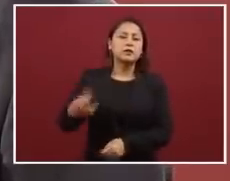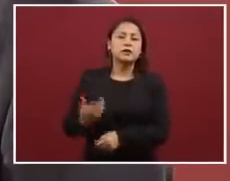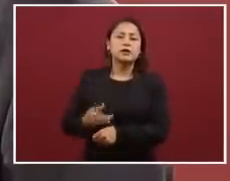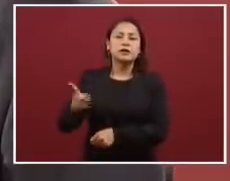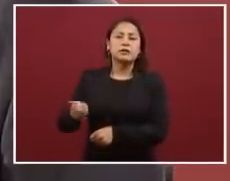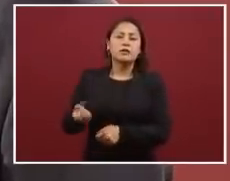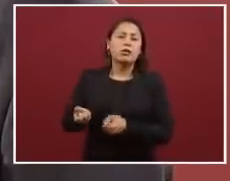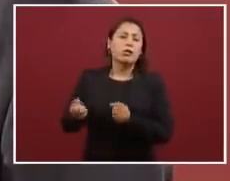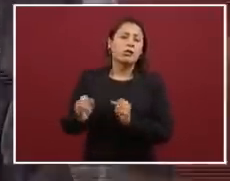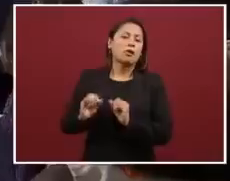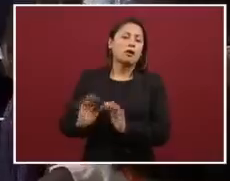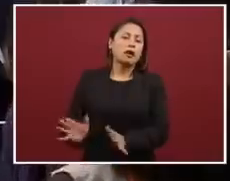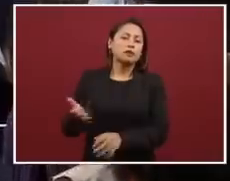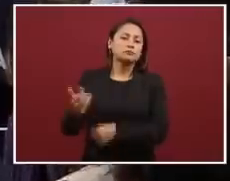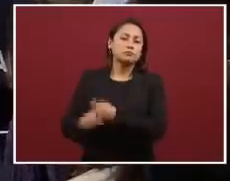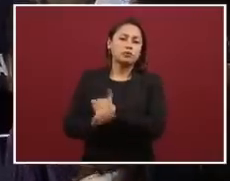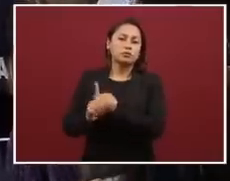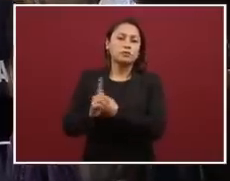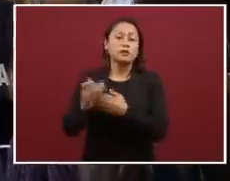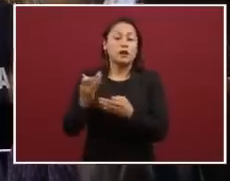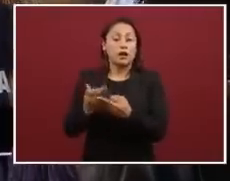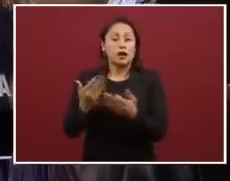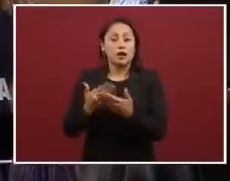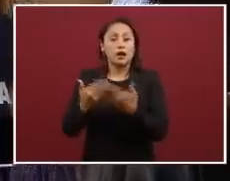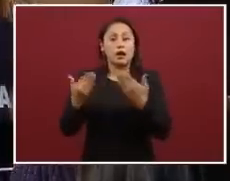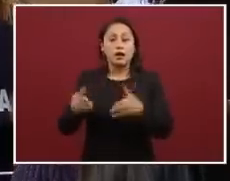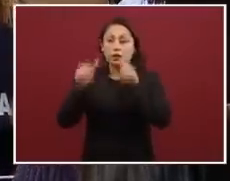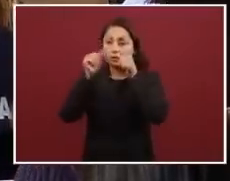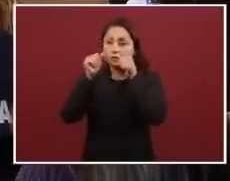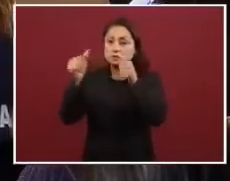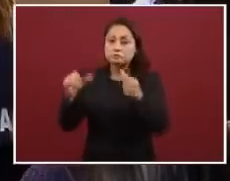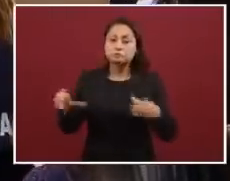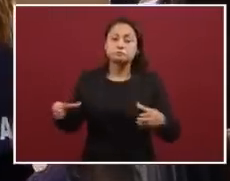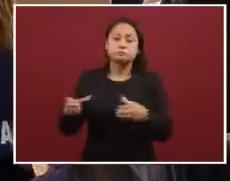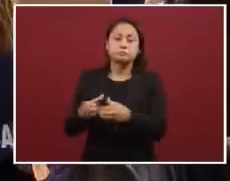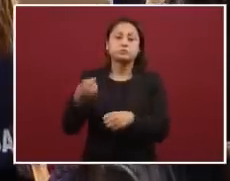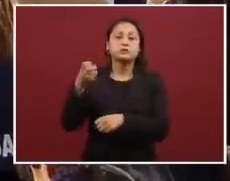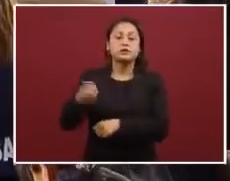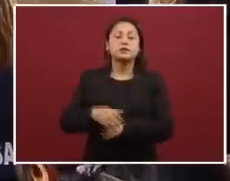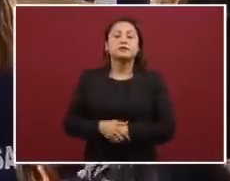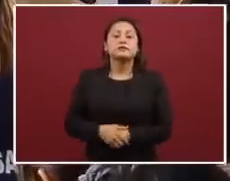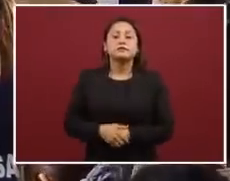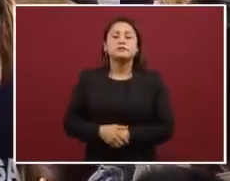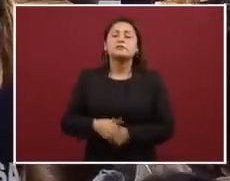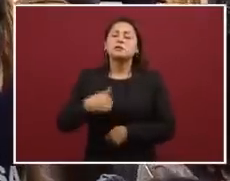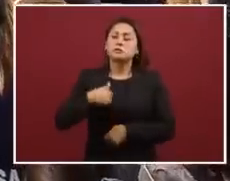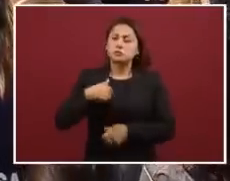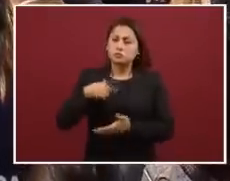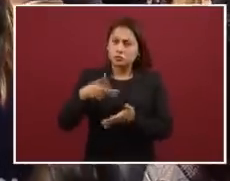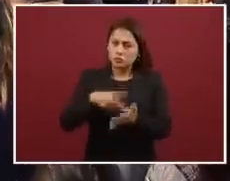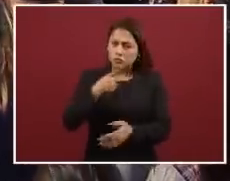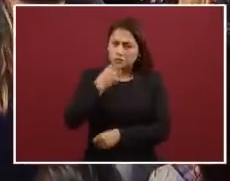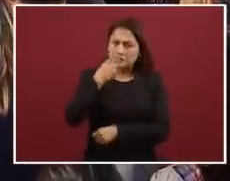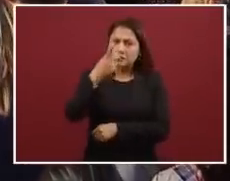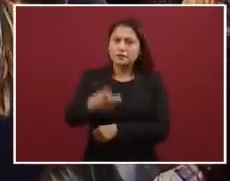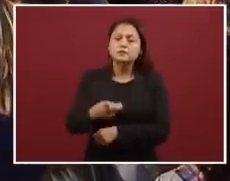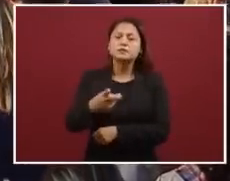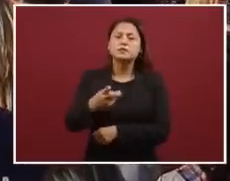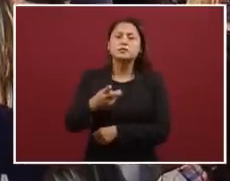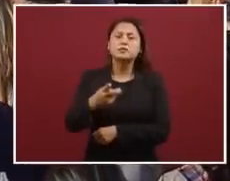caso que mencionas, yo reitero, lo dije en una conferencia a partir de que aquí se